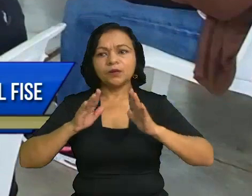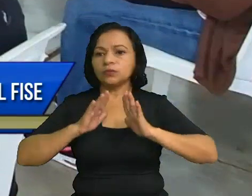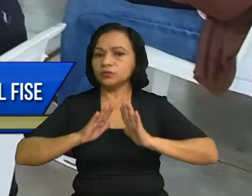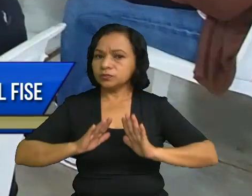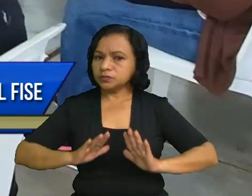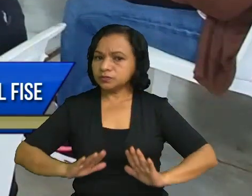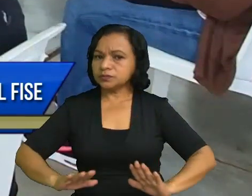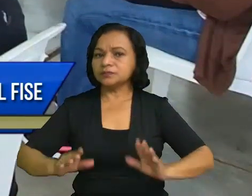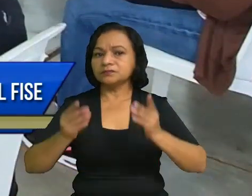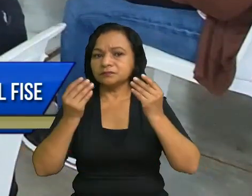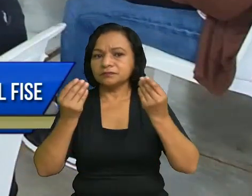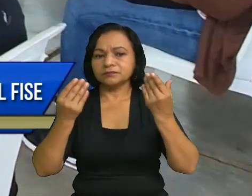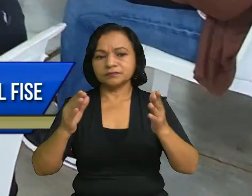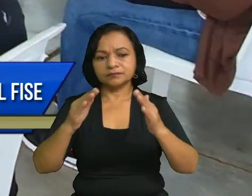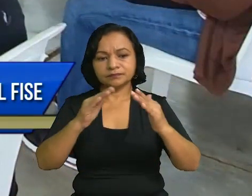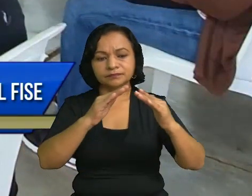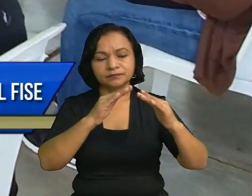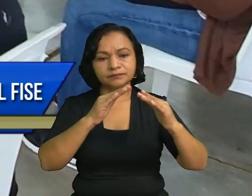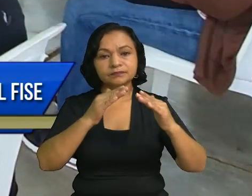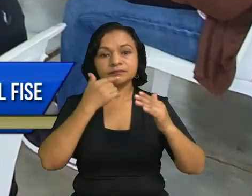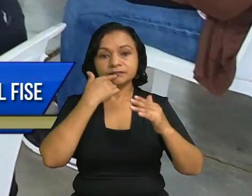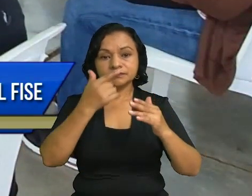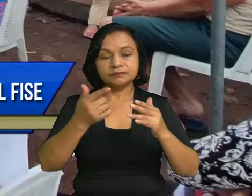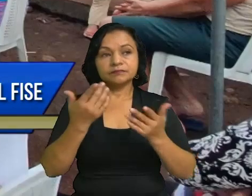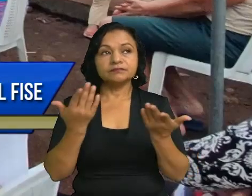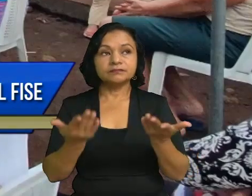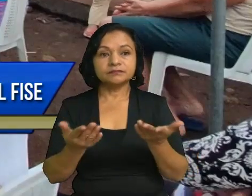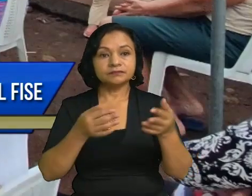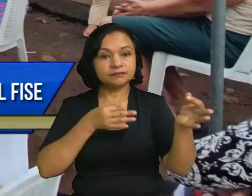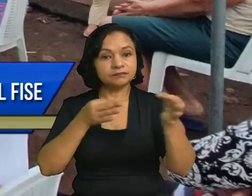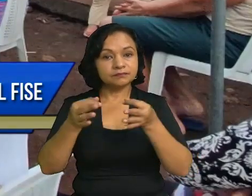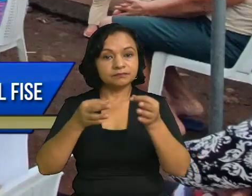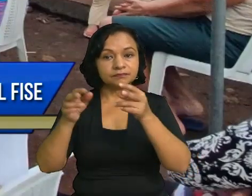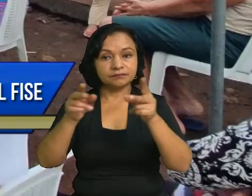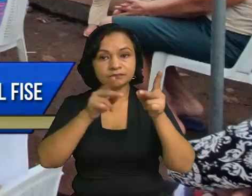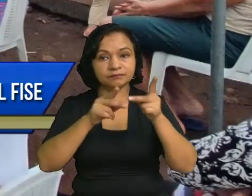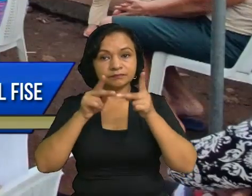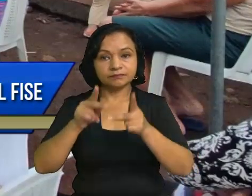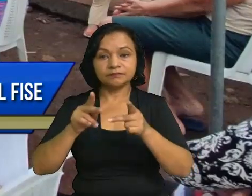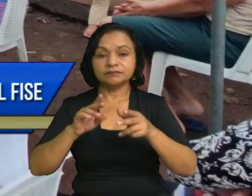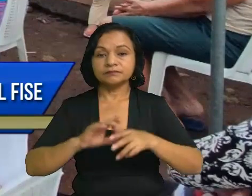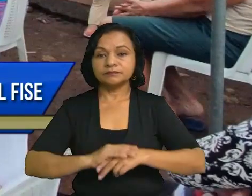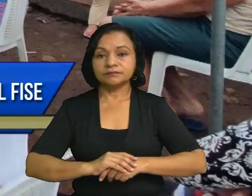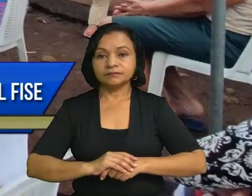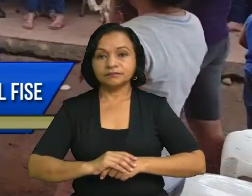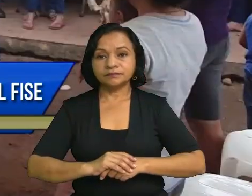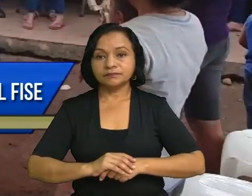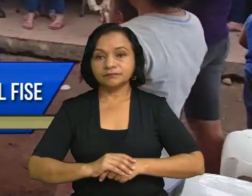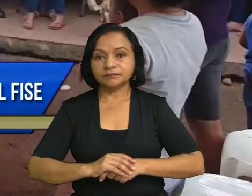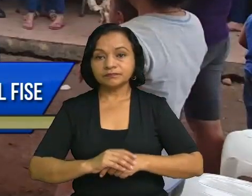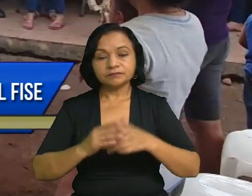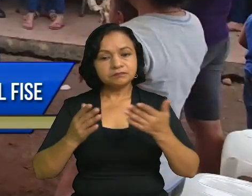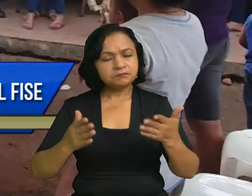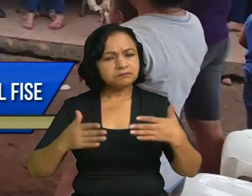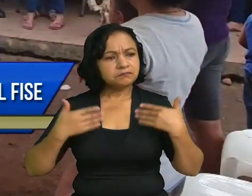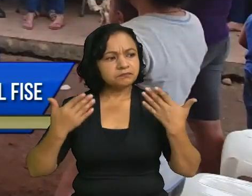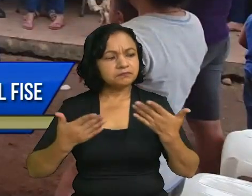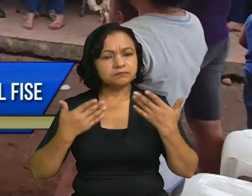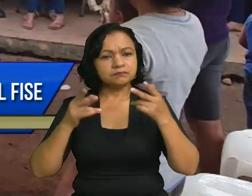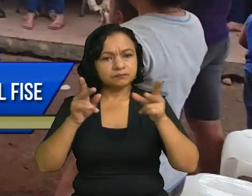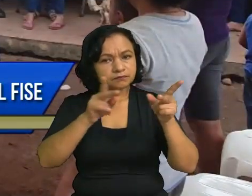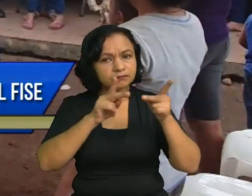amplio en la comunidad lo expresan de manera clara a la gente es un alivio porque